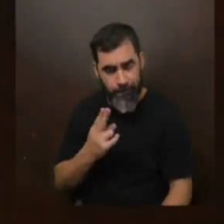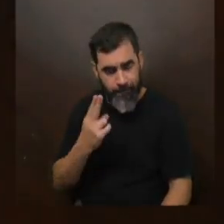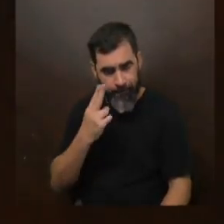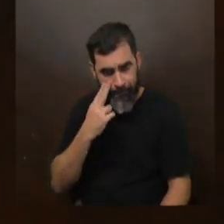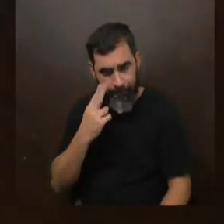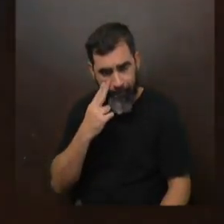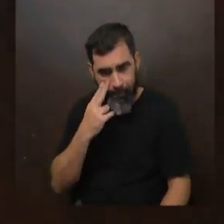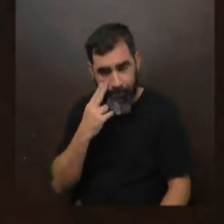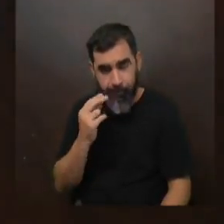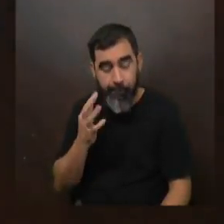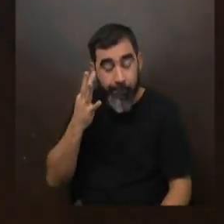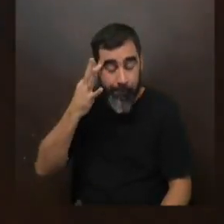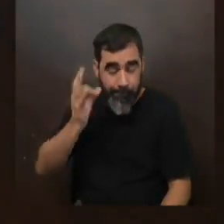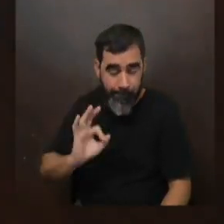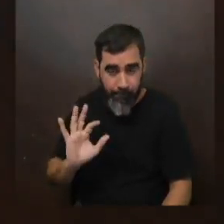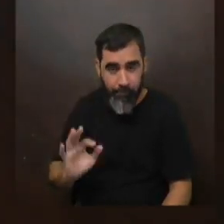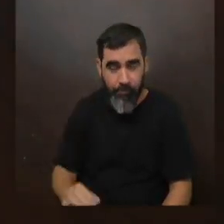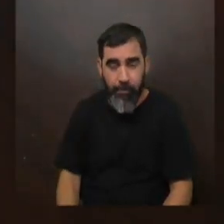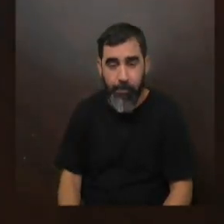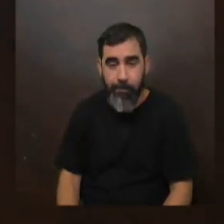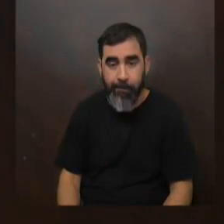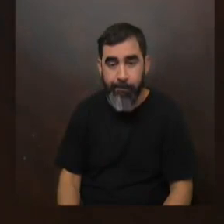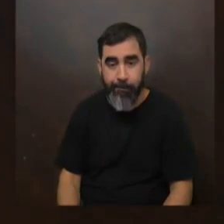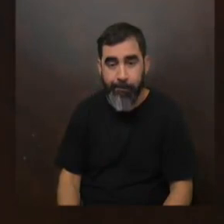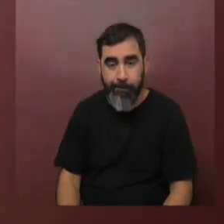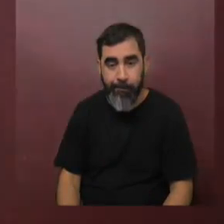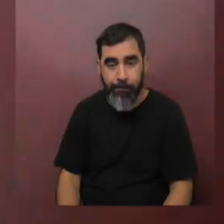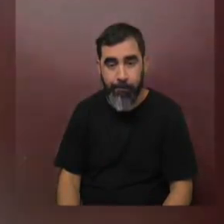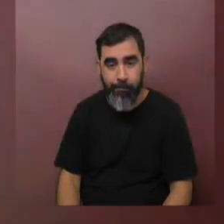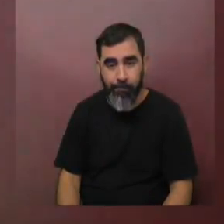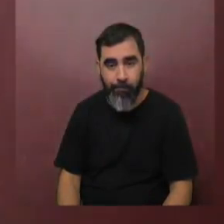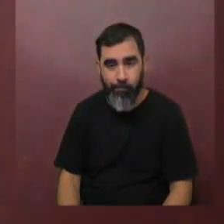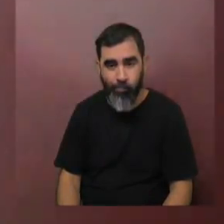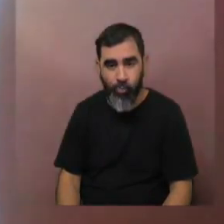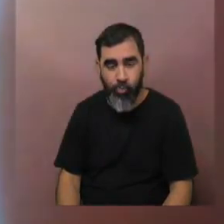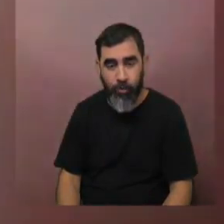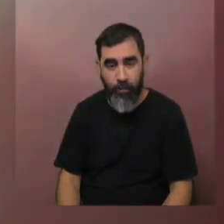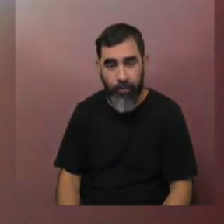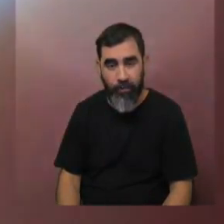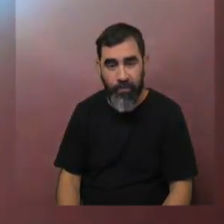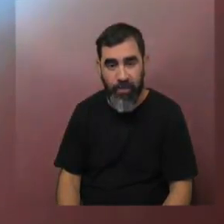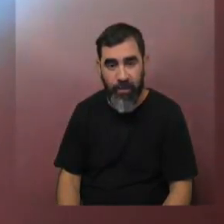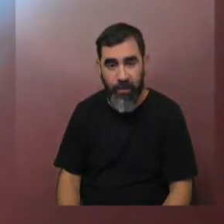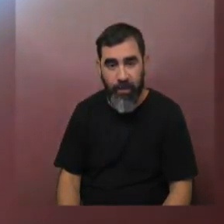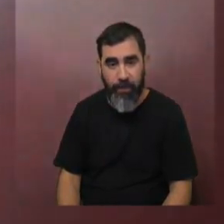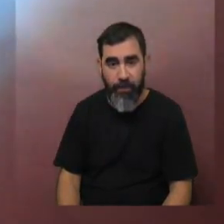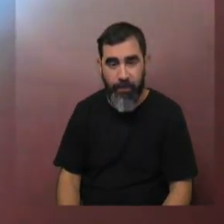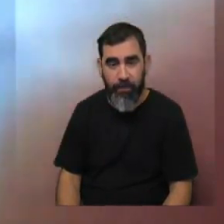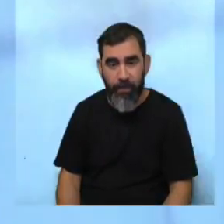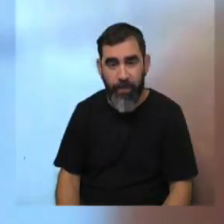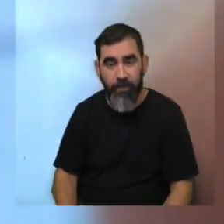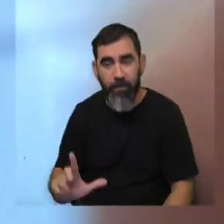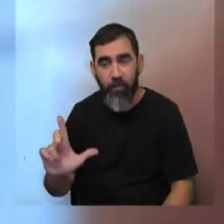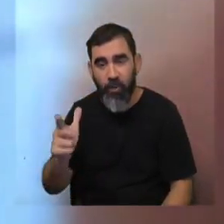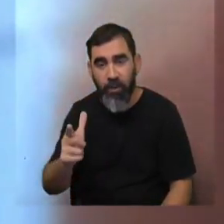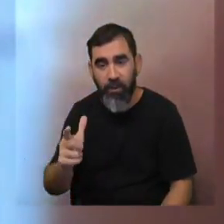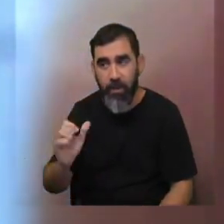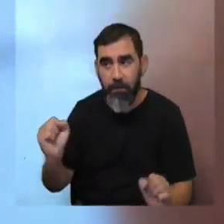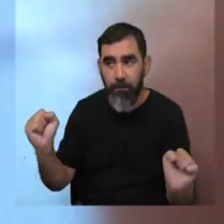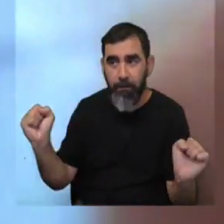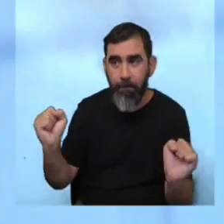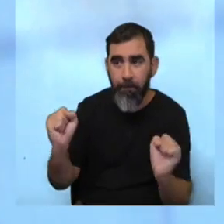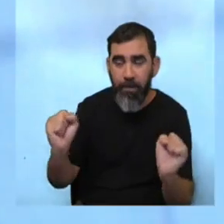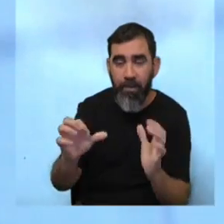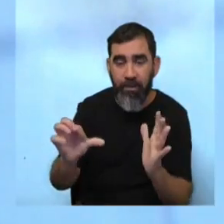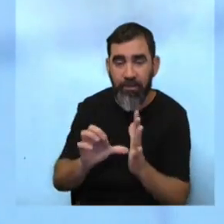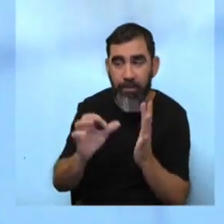creo que la respuesta está casi en la pregunta, a la hora de no generar pánico en el